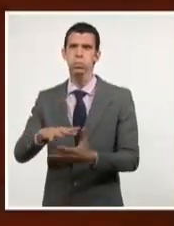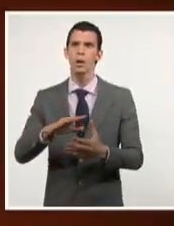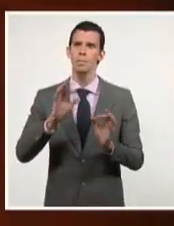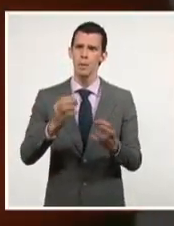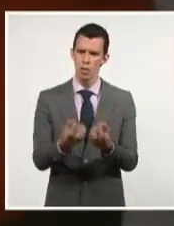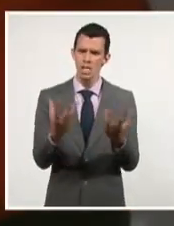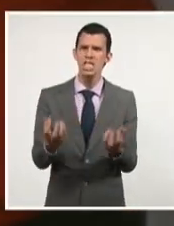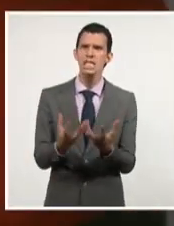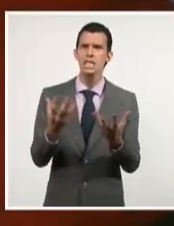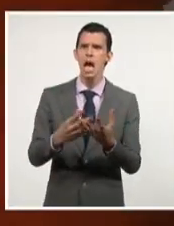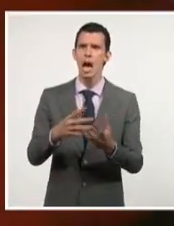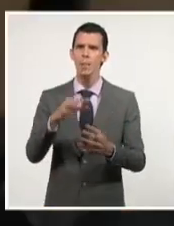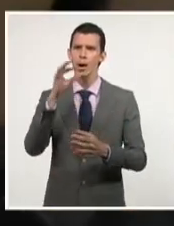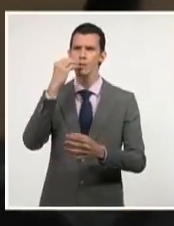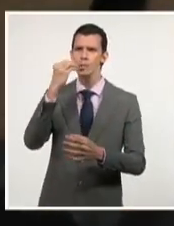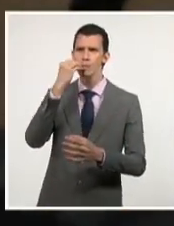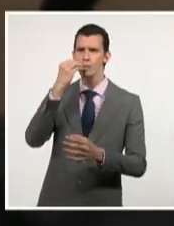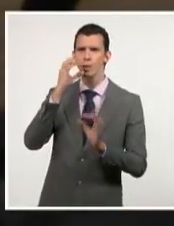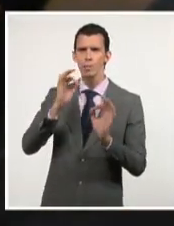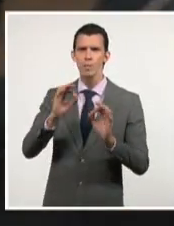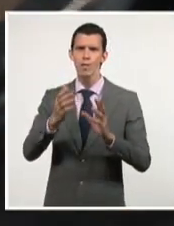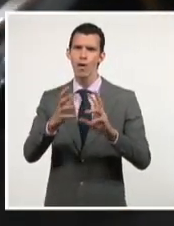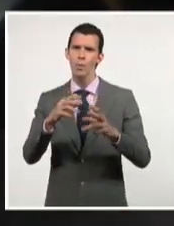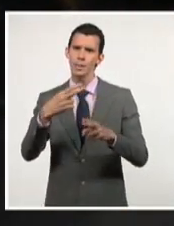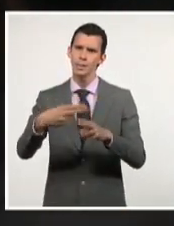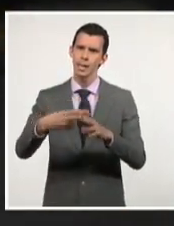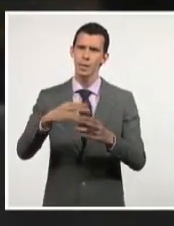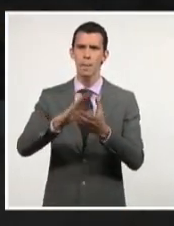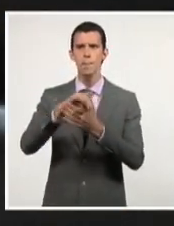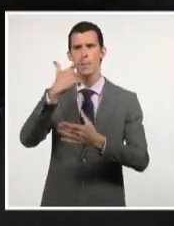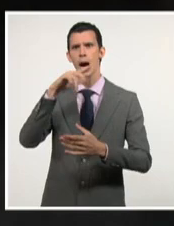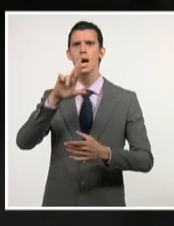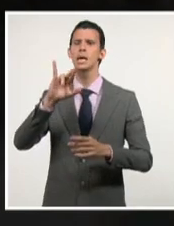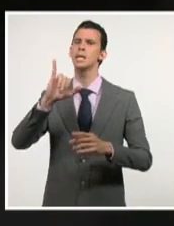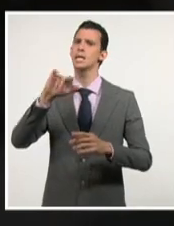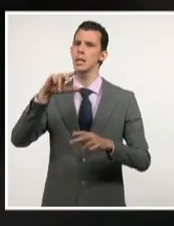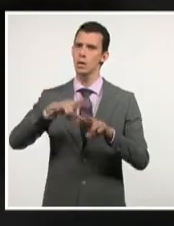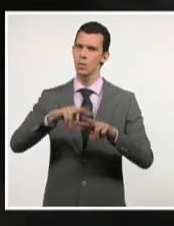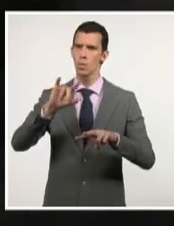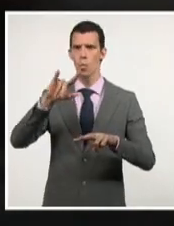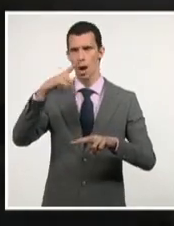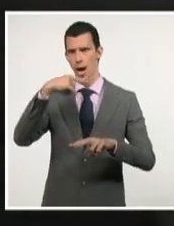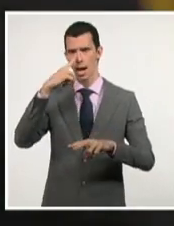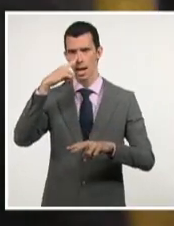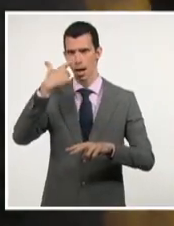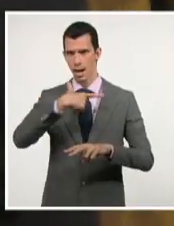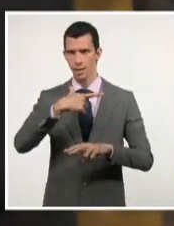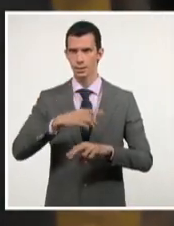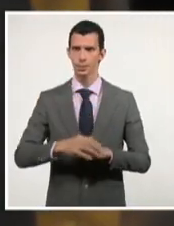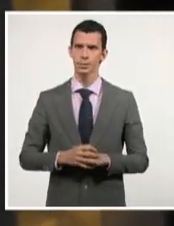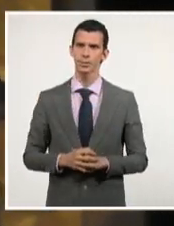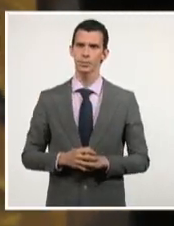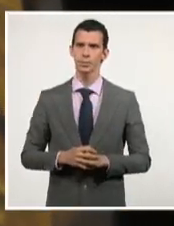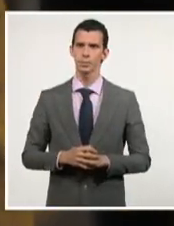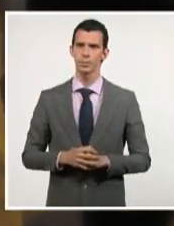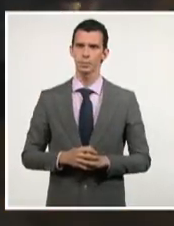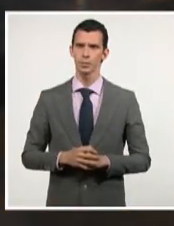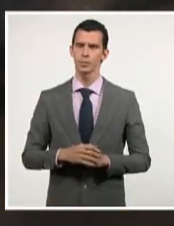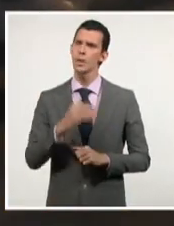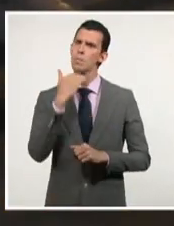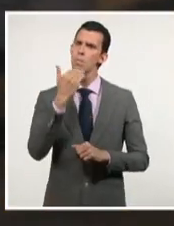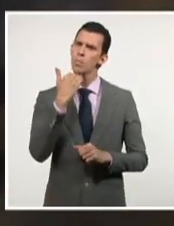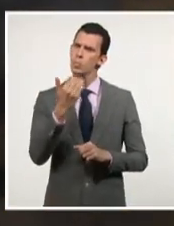Con su accionar aún en tan difíciles condiciones, los tripulantes de los medios navales y los operadores del sistema de exploración